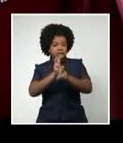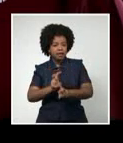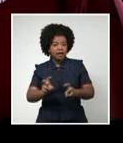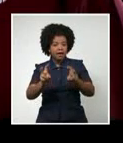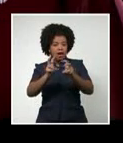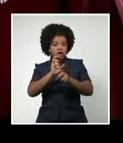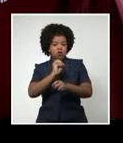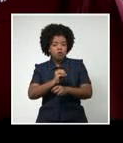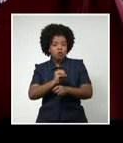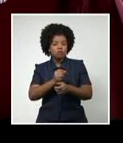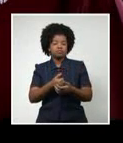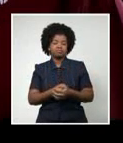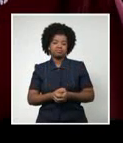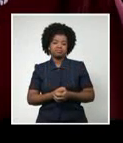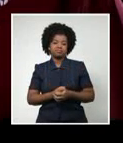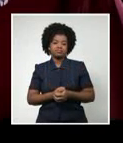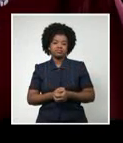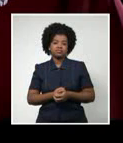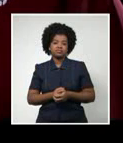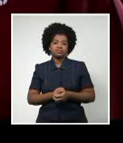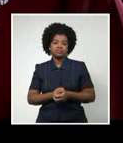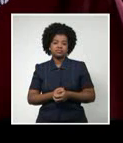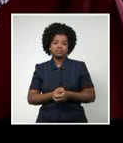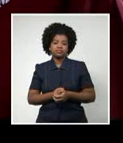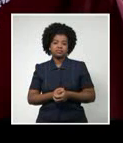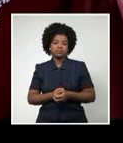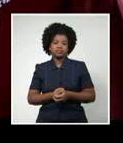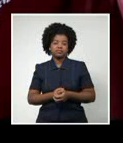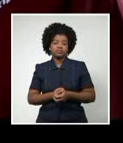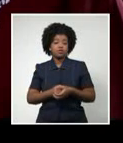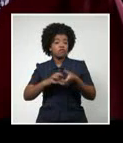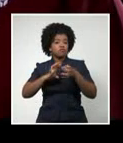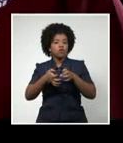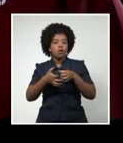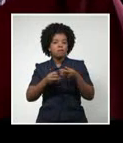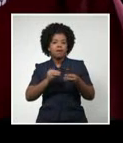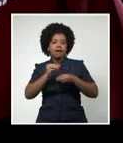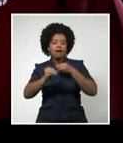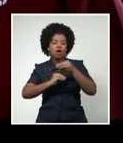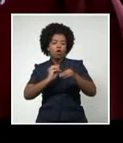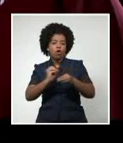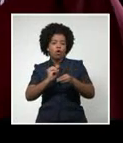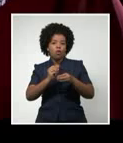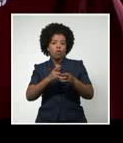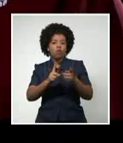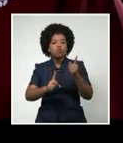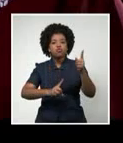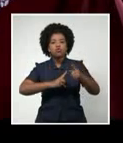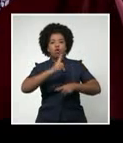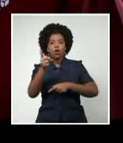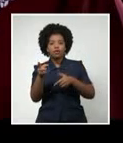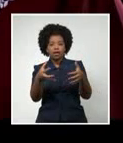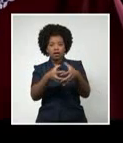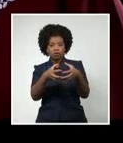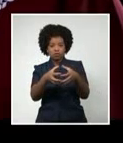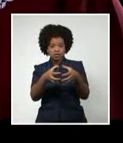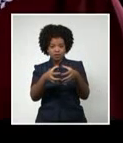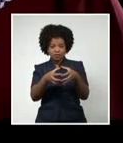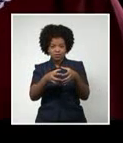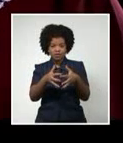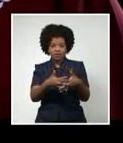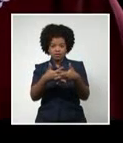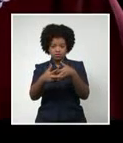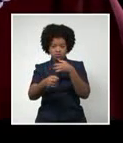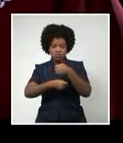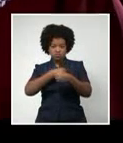las armas de manipulación o de ataque en concentraciones masivas que ha usado Estados Unidos, que ha usado